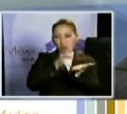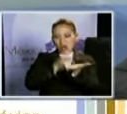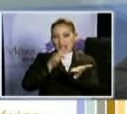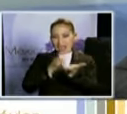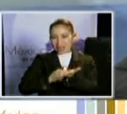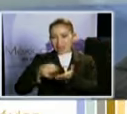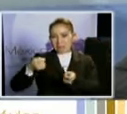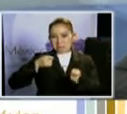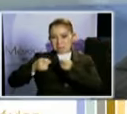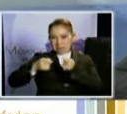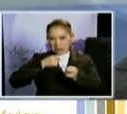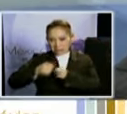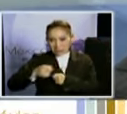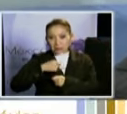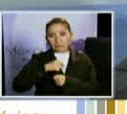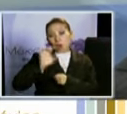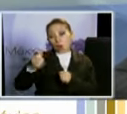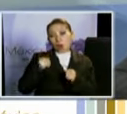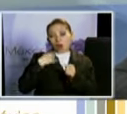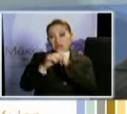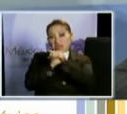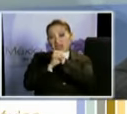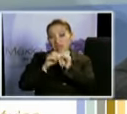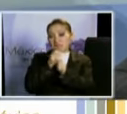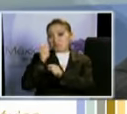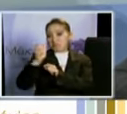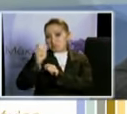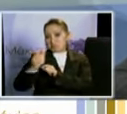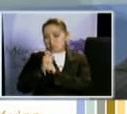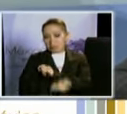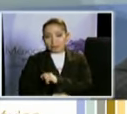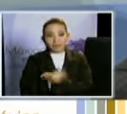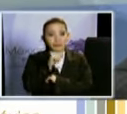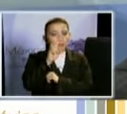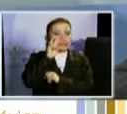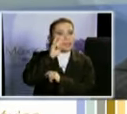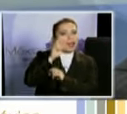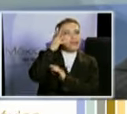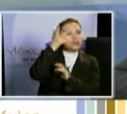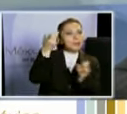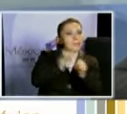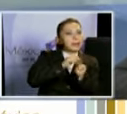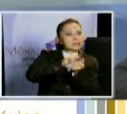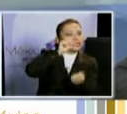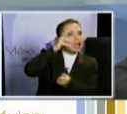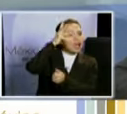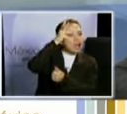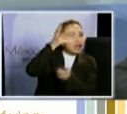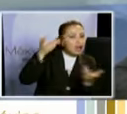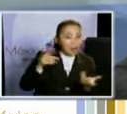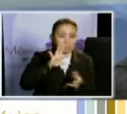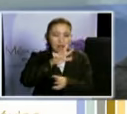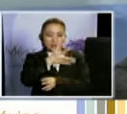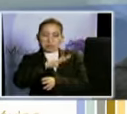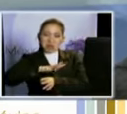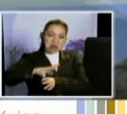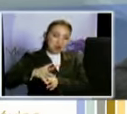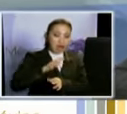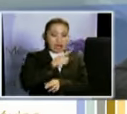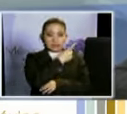cuando hablamos de drogas tenemos también que tratar de ver lo que va a pasar. Hoy en día hay alrededor, si no me